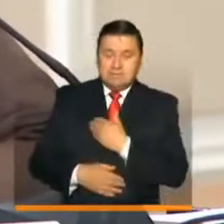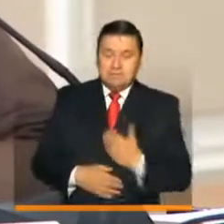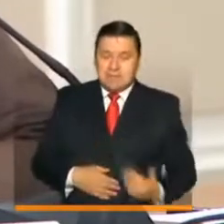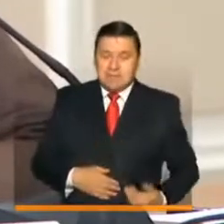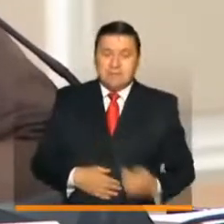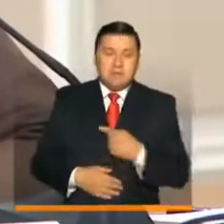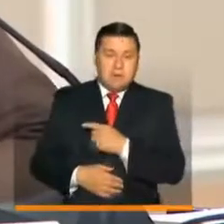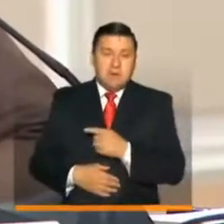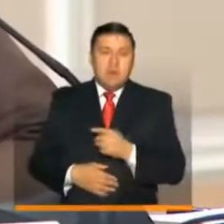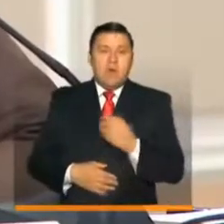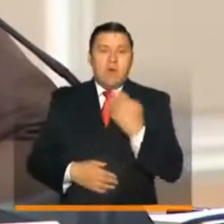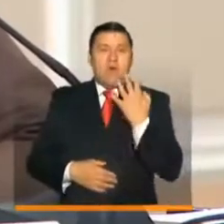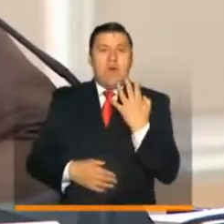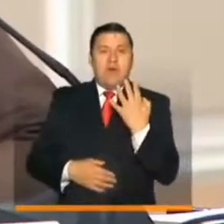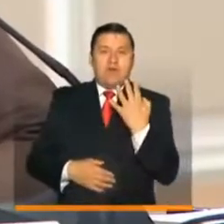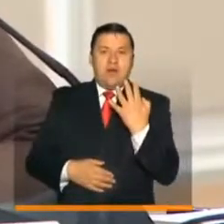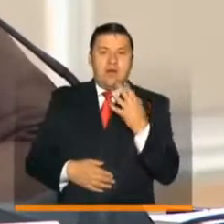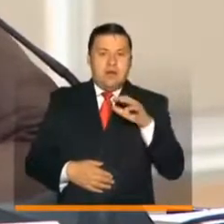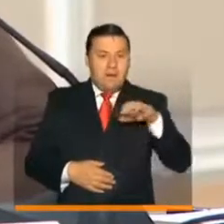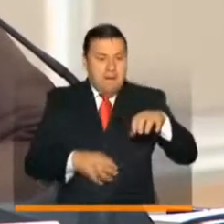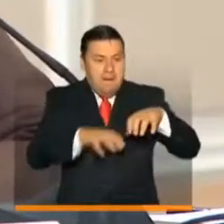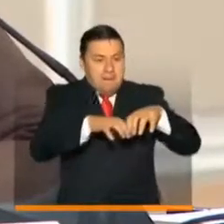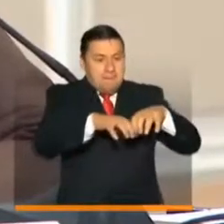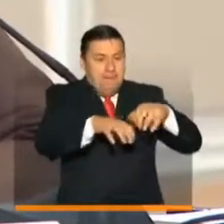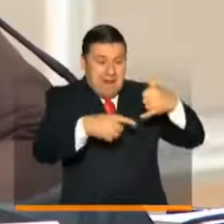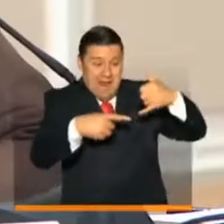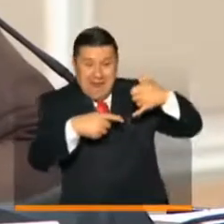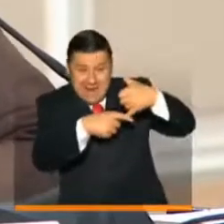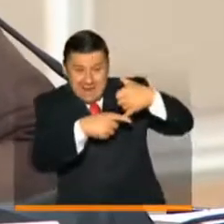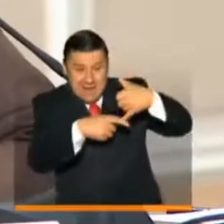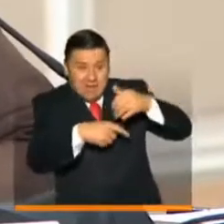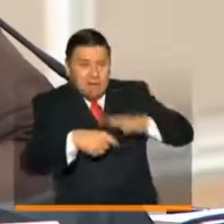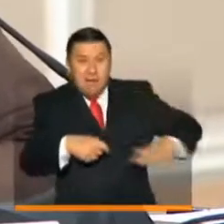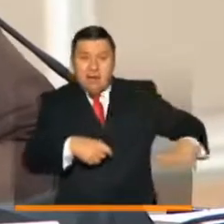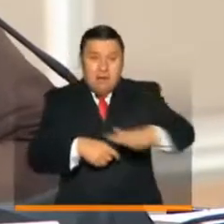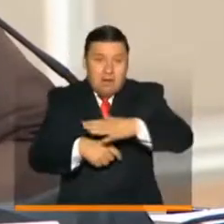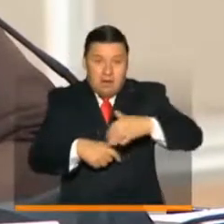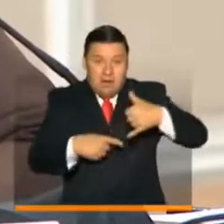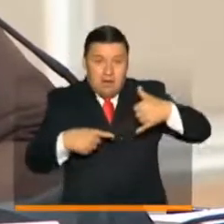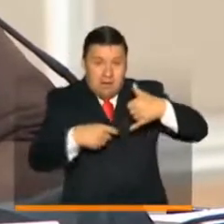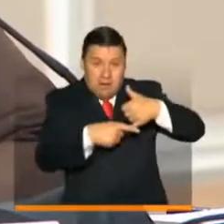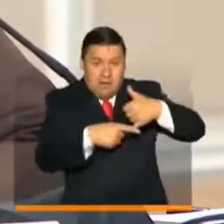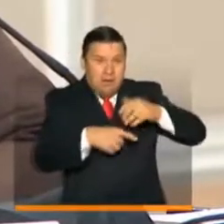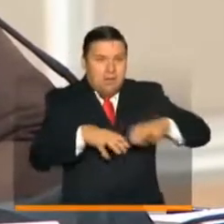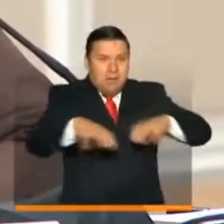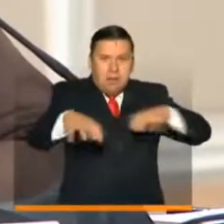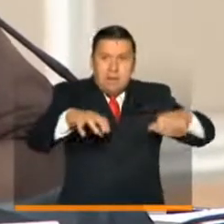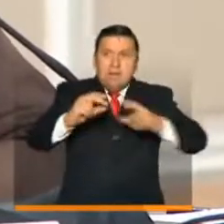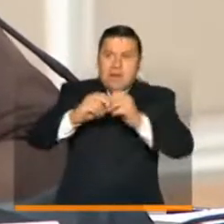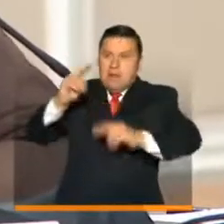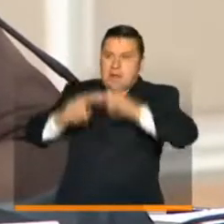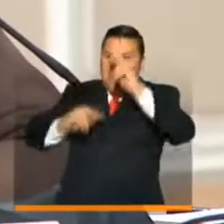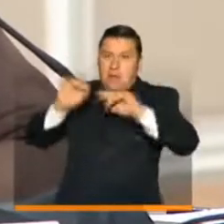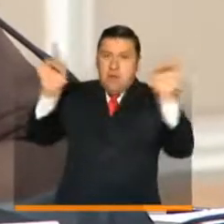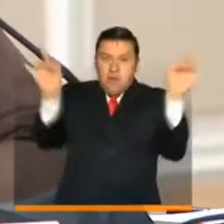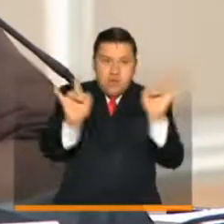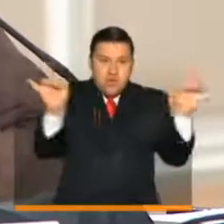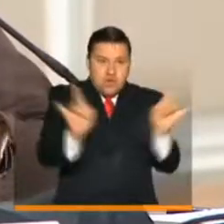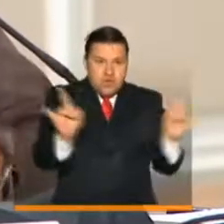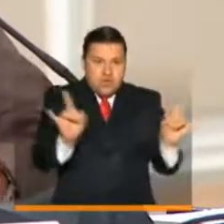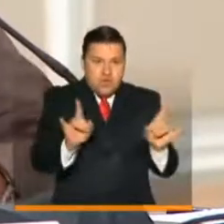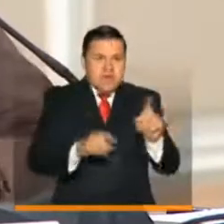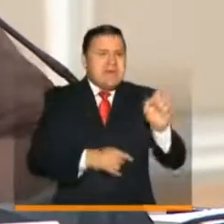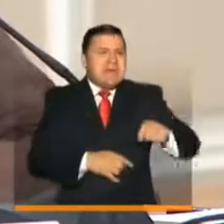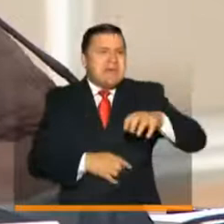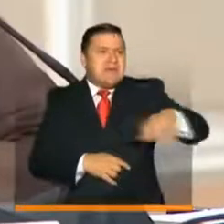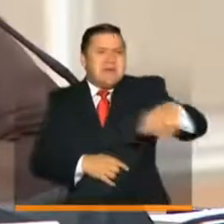también 4 zonas digitales vamos a tener para la comunidad en Leticia, viendo todas estas necesidades que tienen y